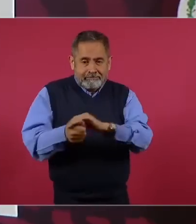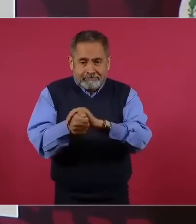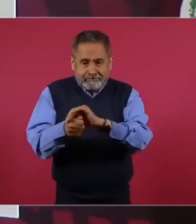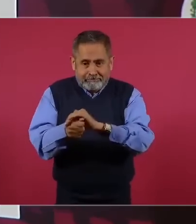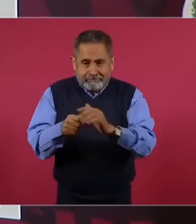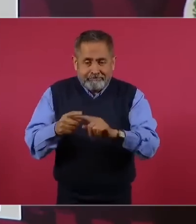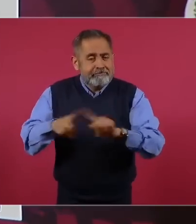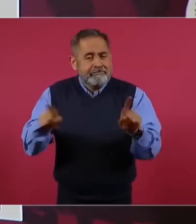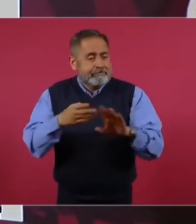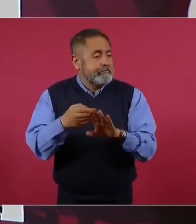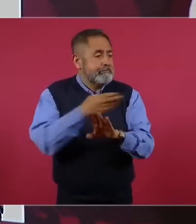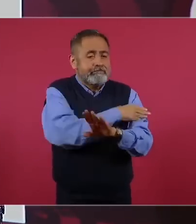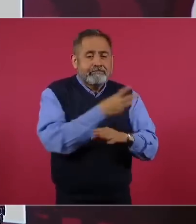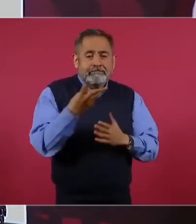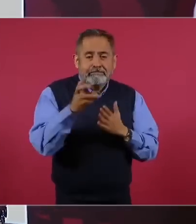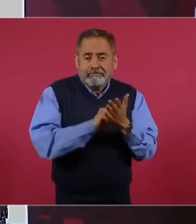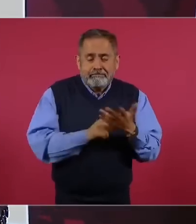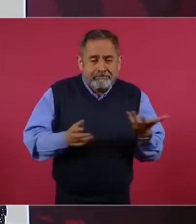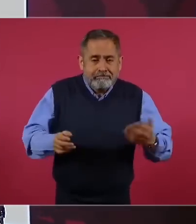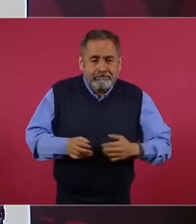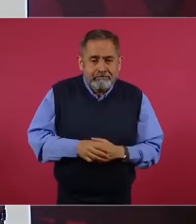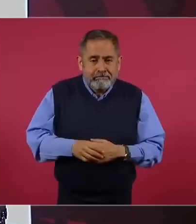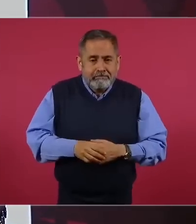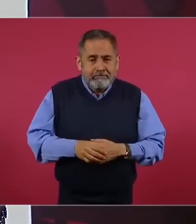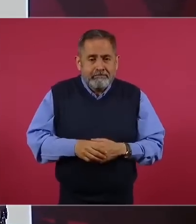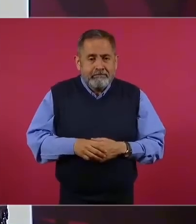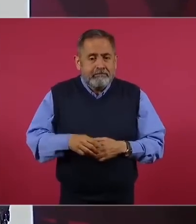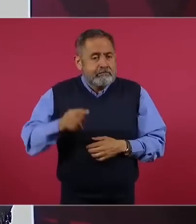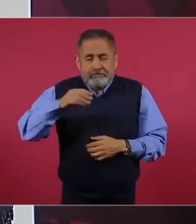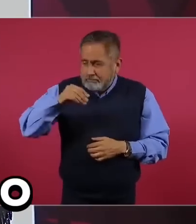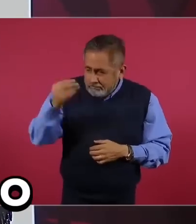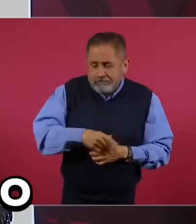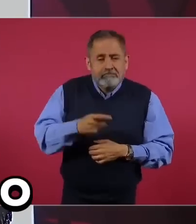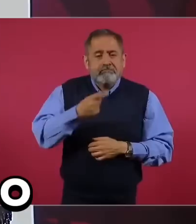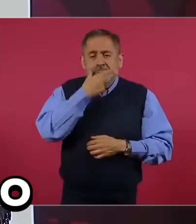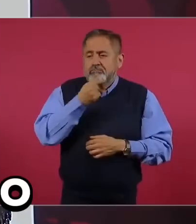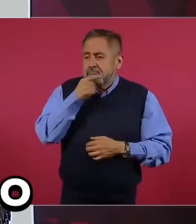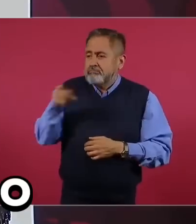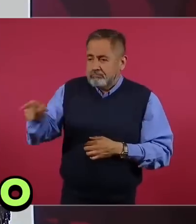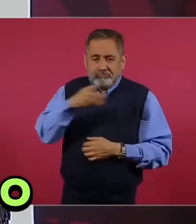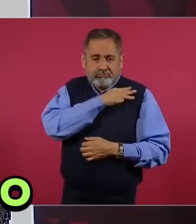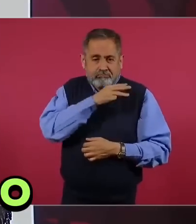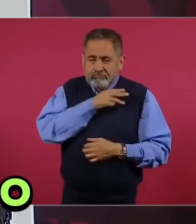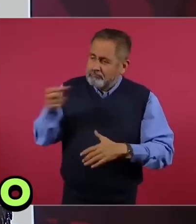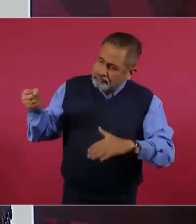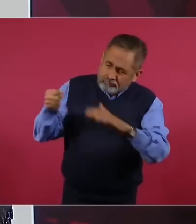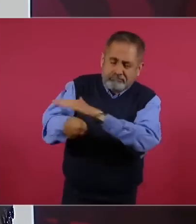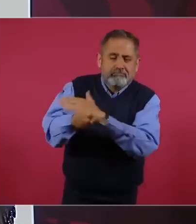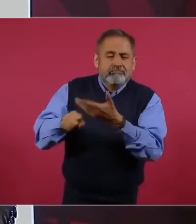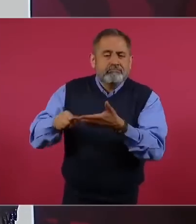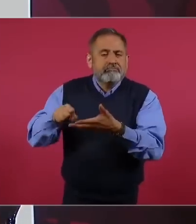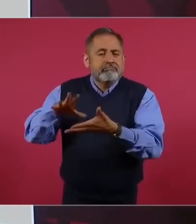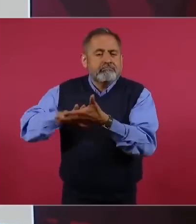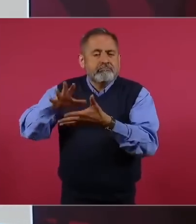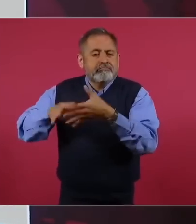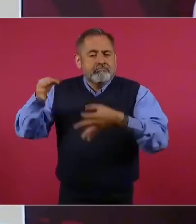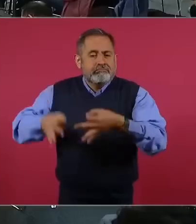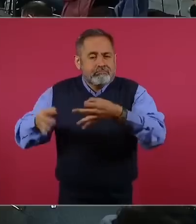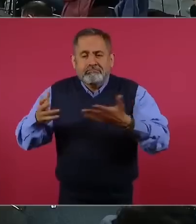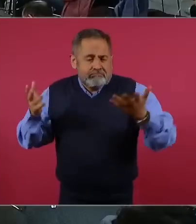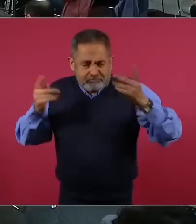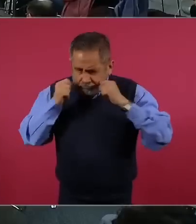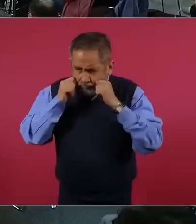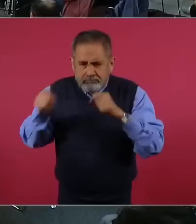De todas maneras, el señor está procesado, el oficial está procesado. Pero